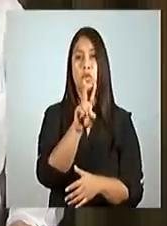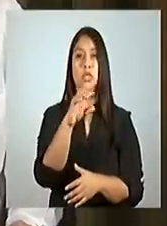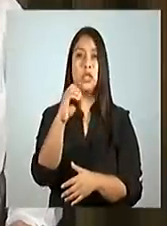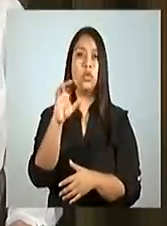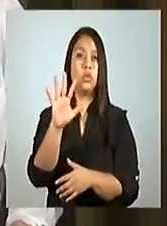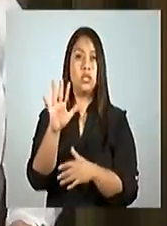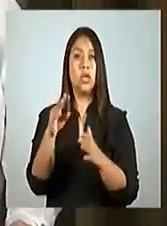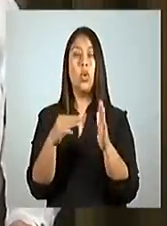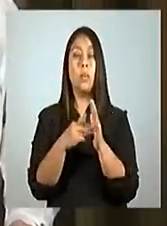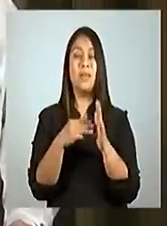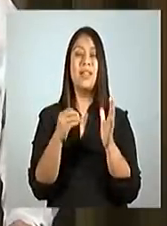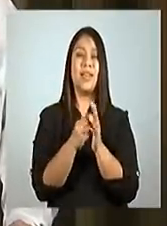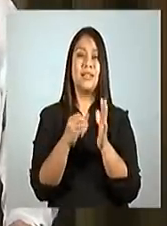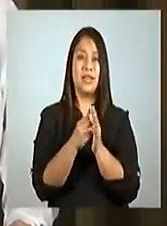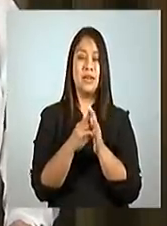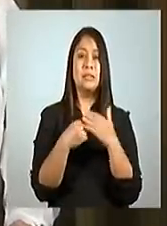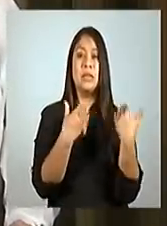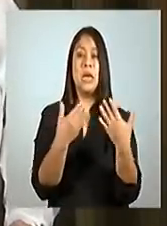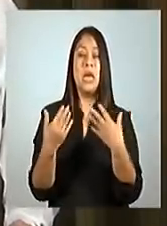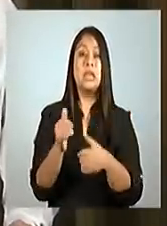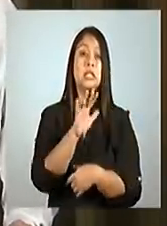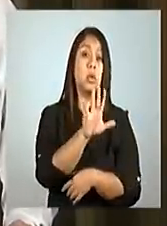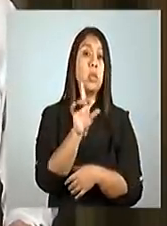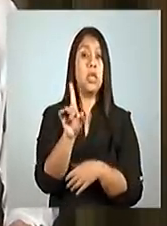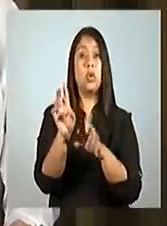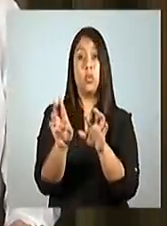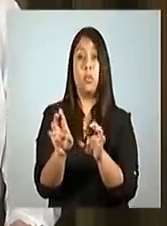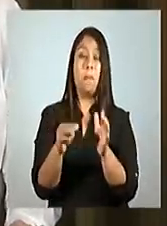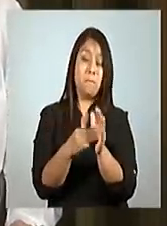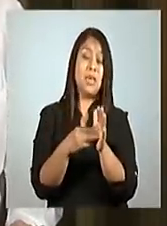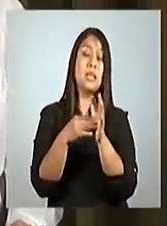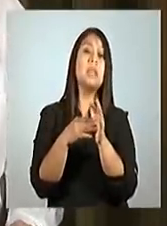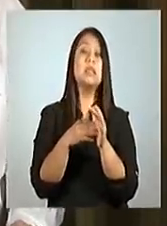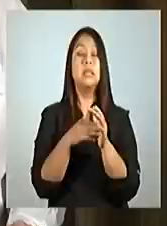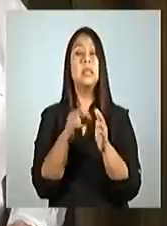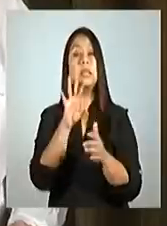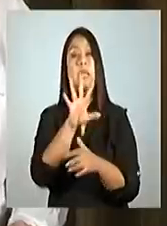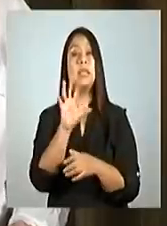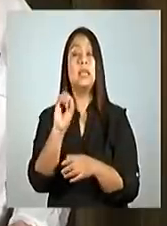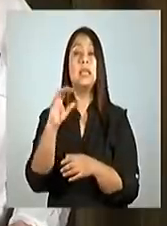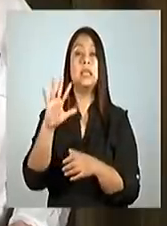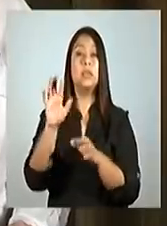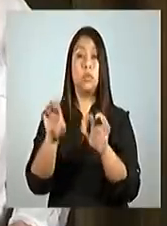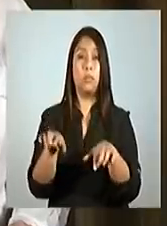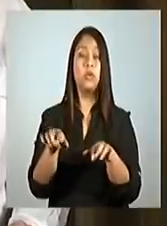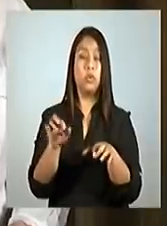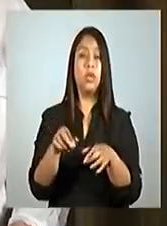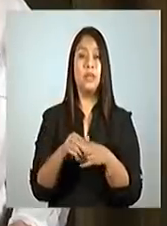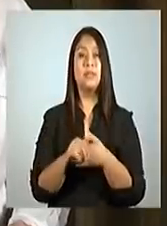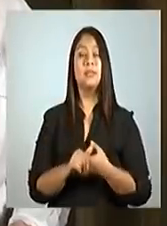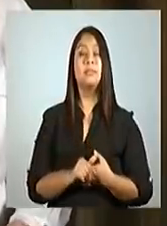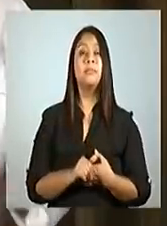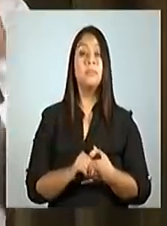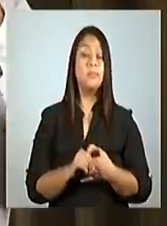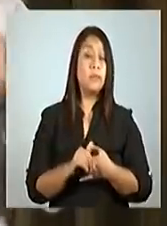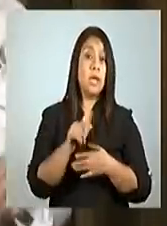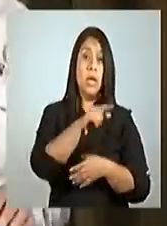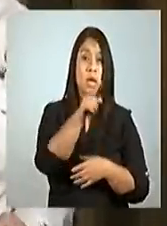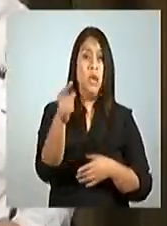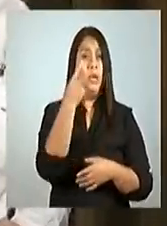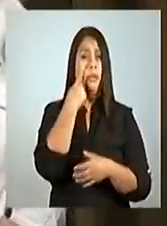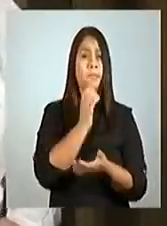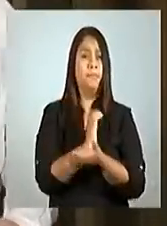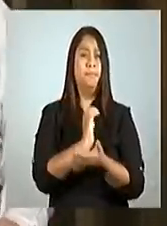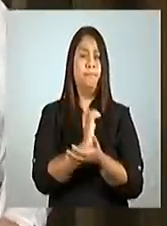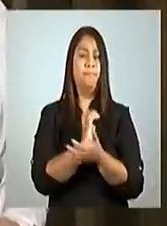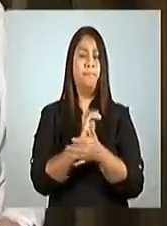51.205.000 quetzales, beneficiando a 51.205 personas del comercio informal. Lo que todos